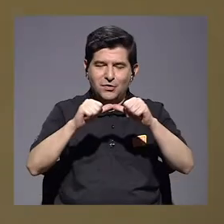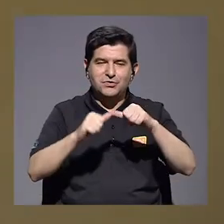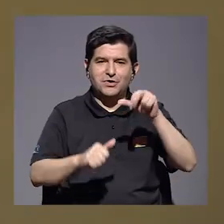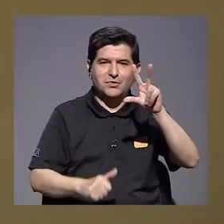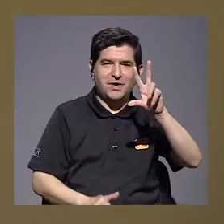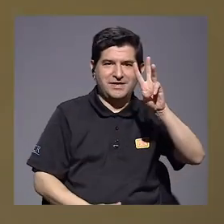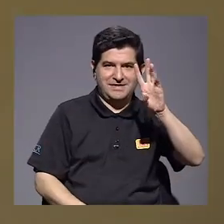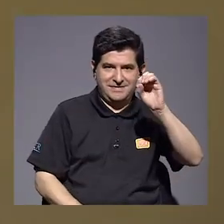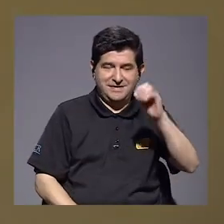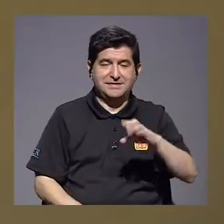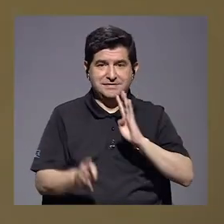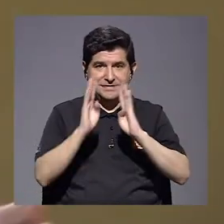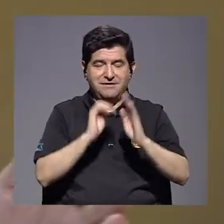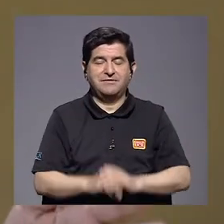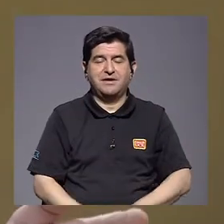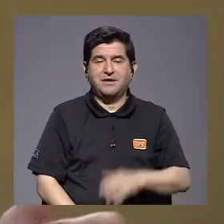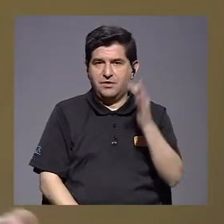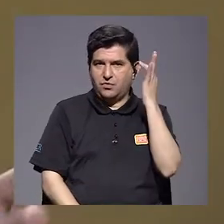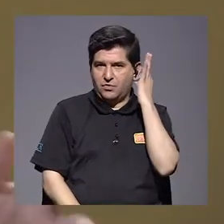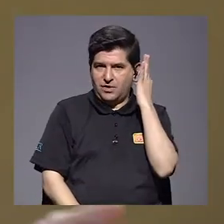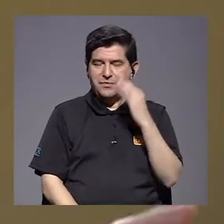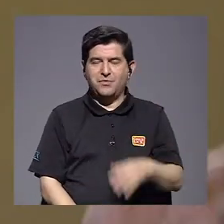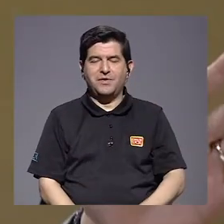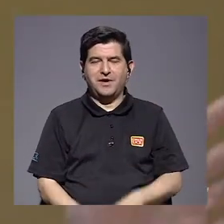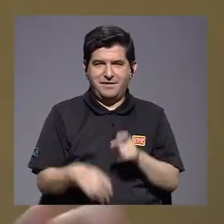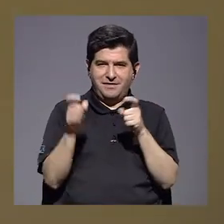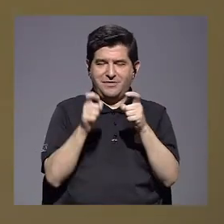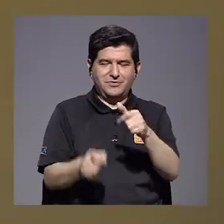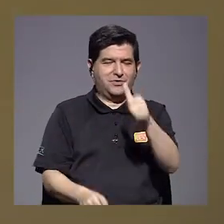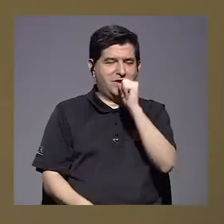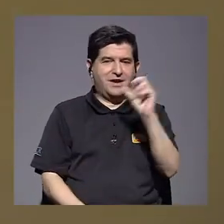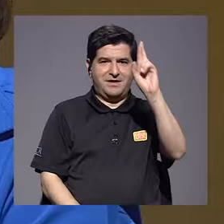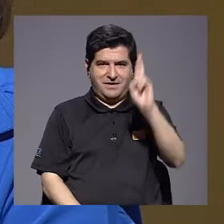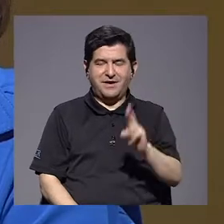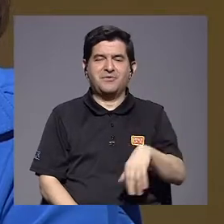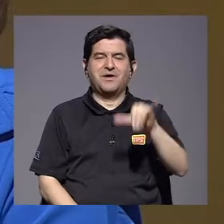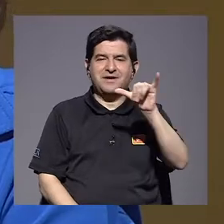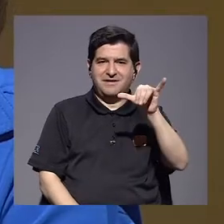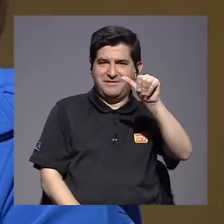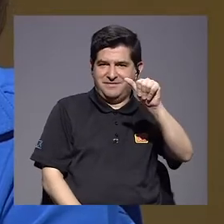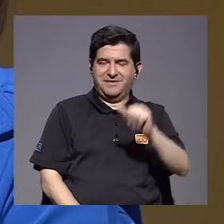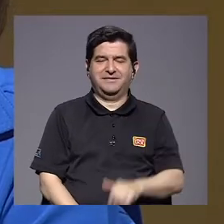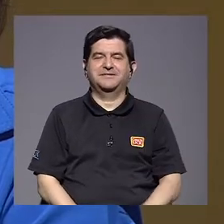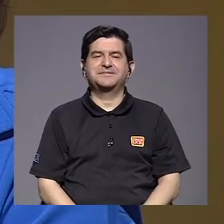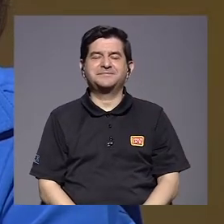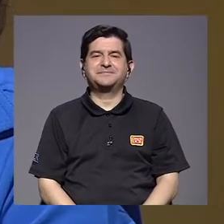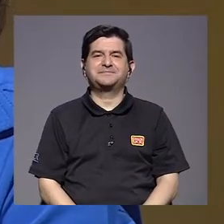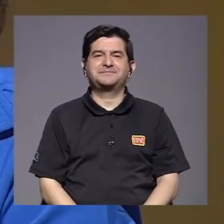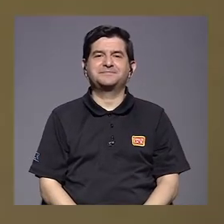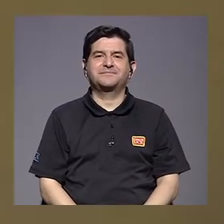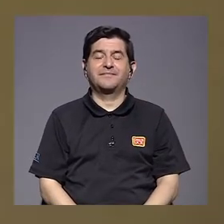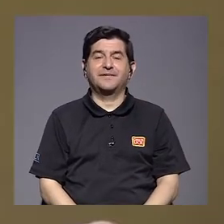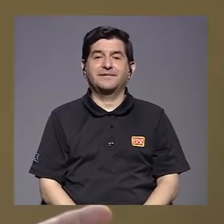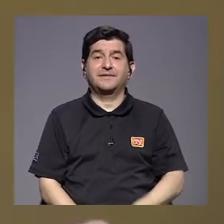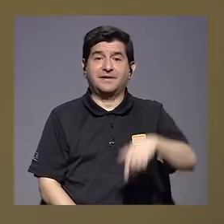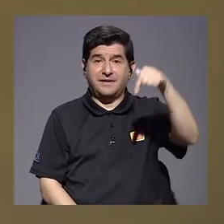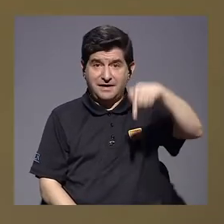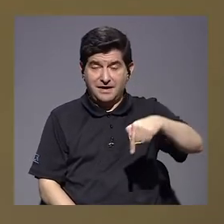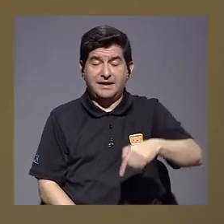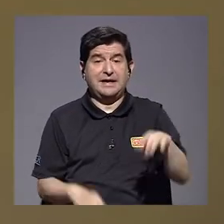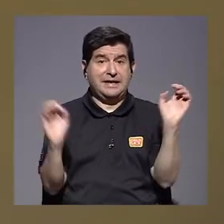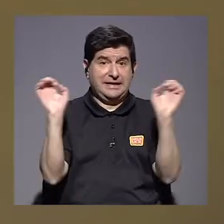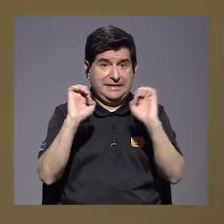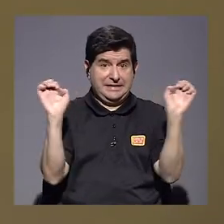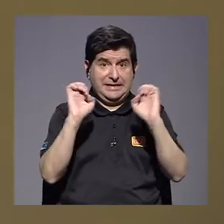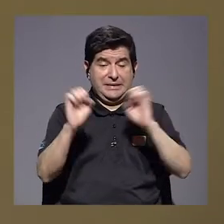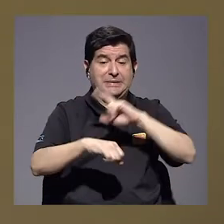Regresamos a 360, estamos hablando con la mujer de las aguas costarricenses, doña Yamileth Astorga. Doña Yamileth, estamos en